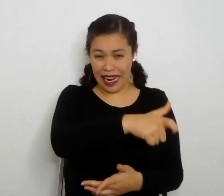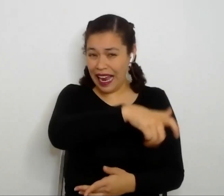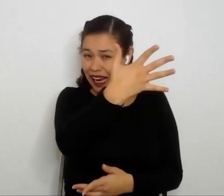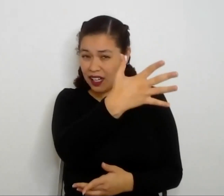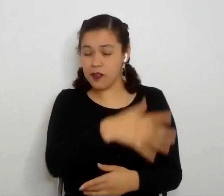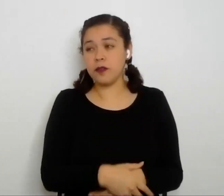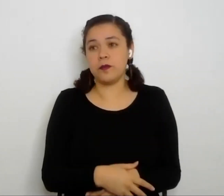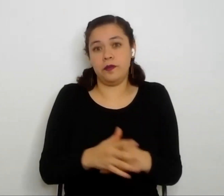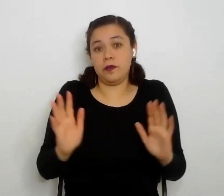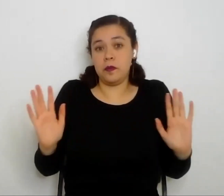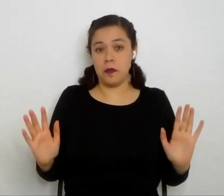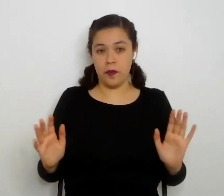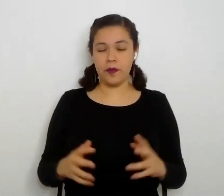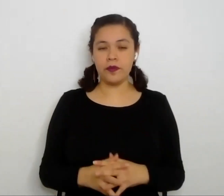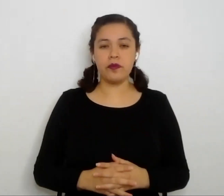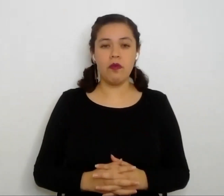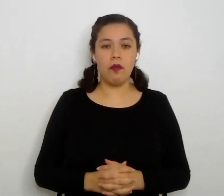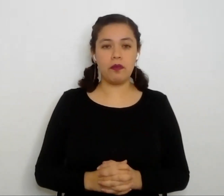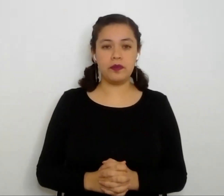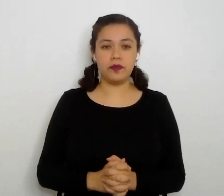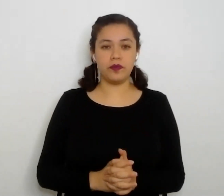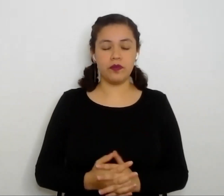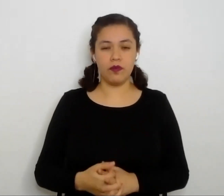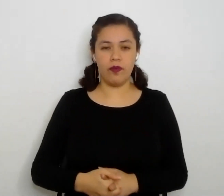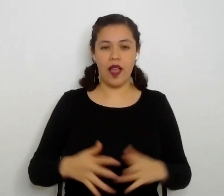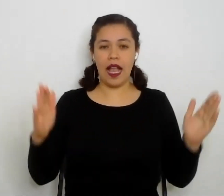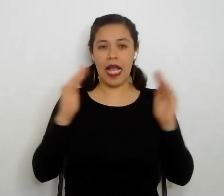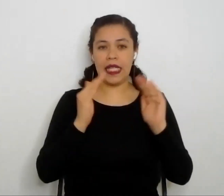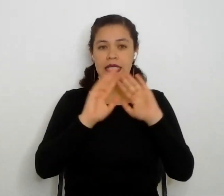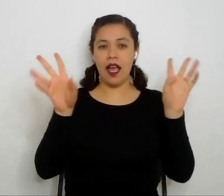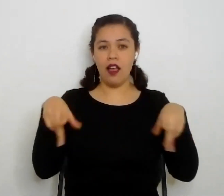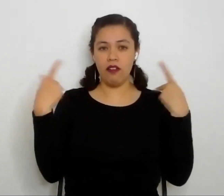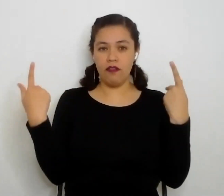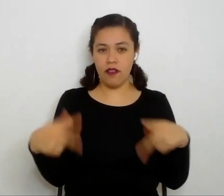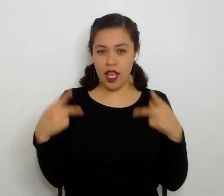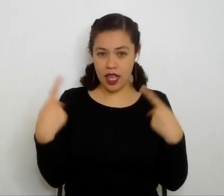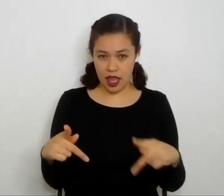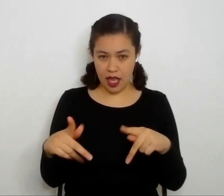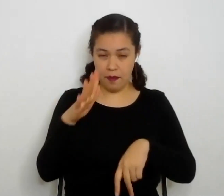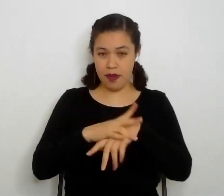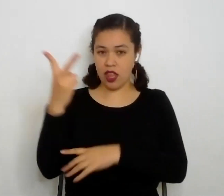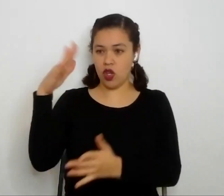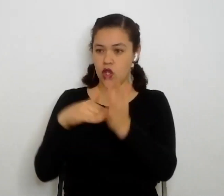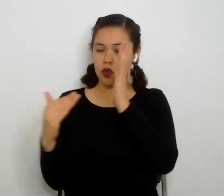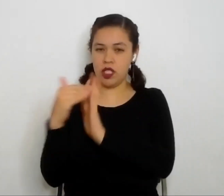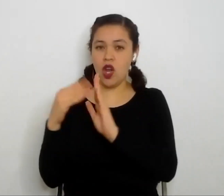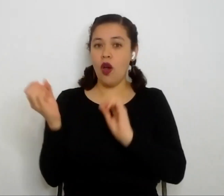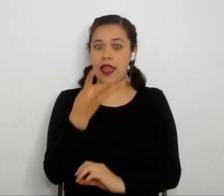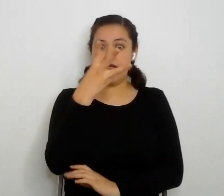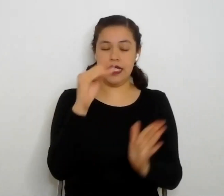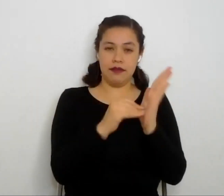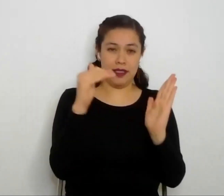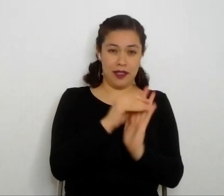Desde ahí te dice que vender una casa de más de 2 millones o de 3 millones ha de